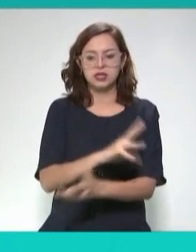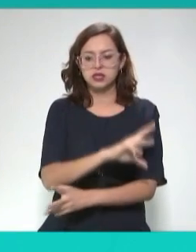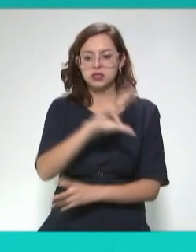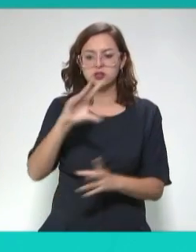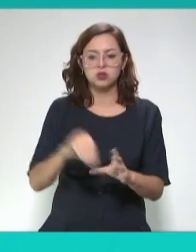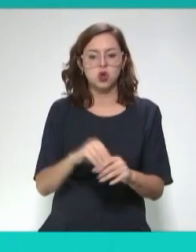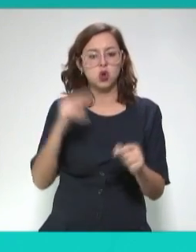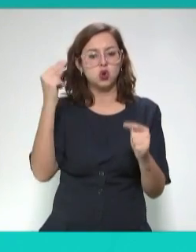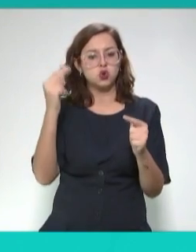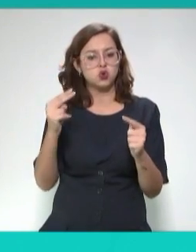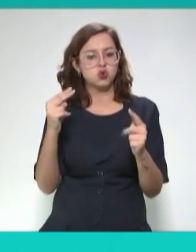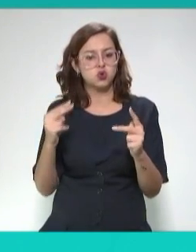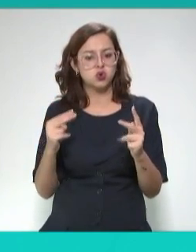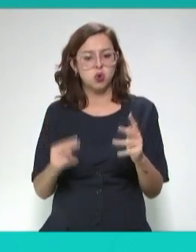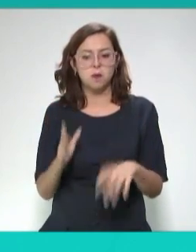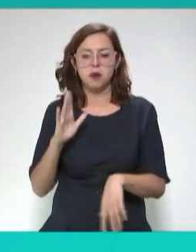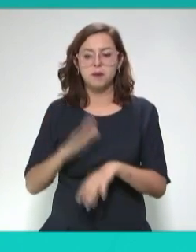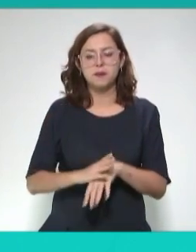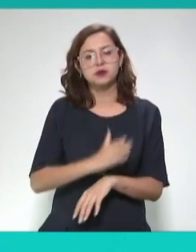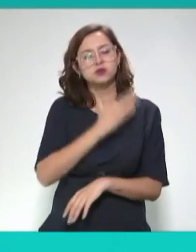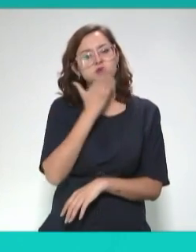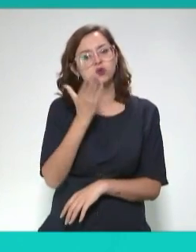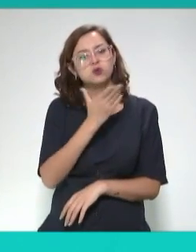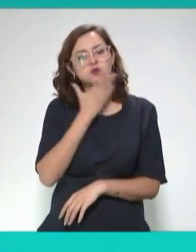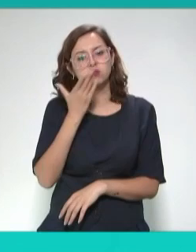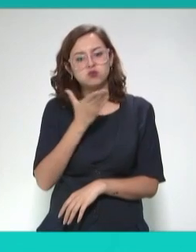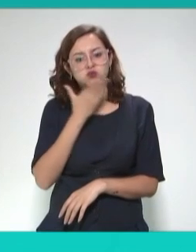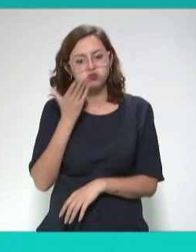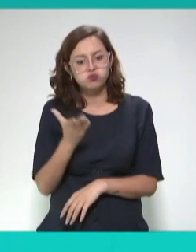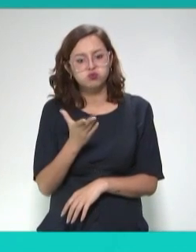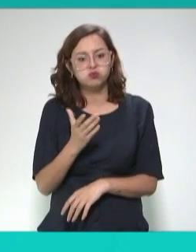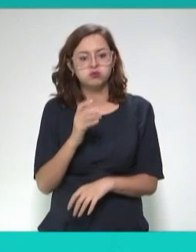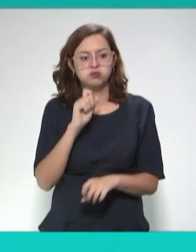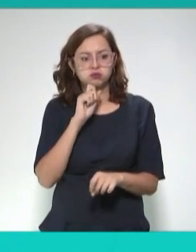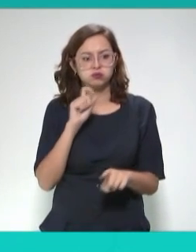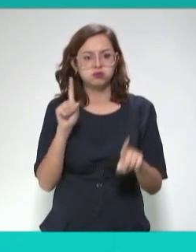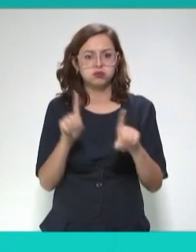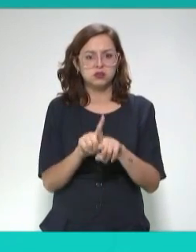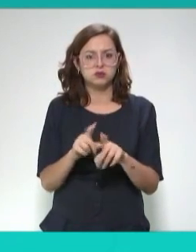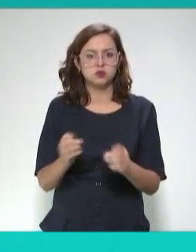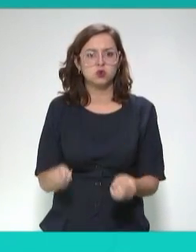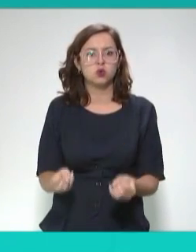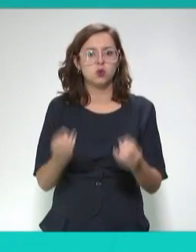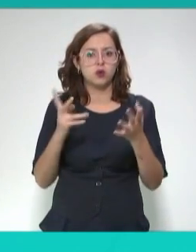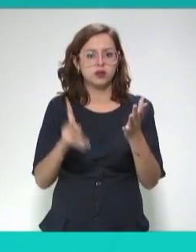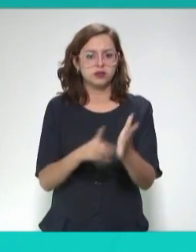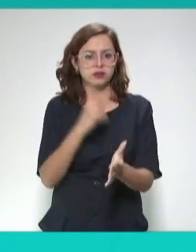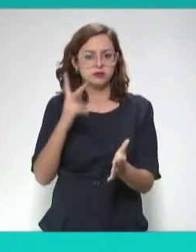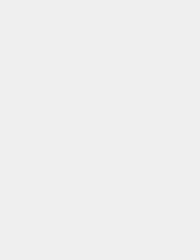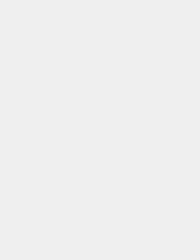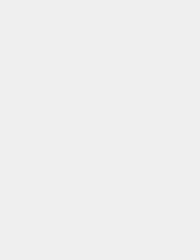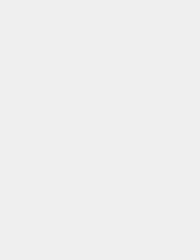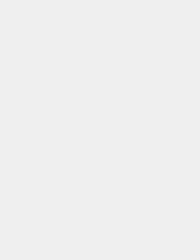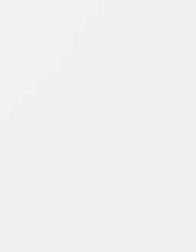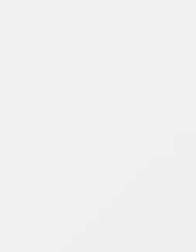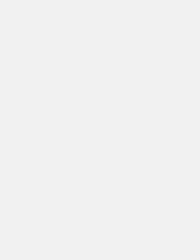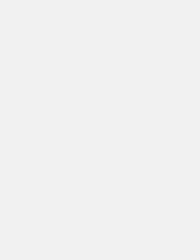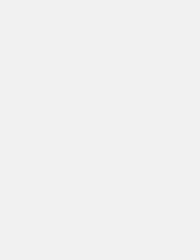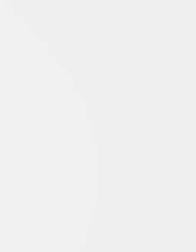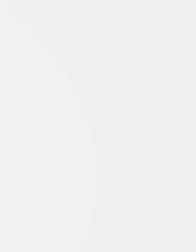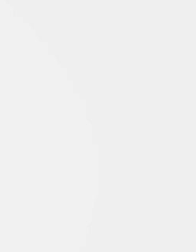los nombres más frecuentes registrados y su número de incidencias en el padrón electoral.